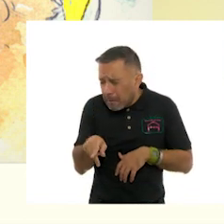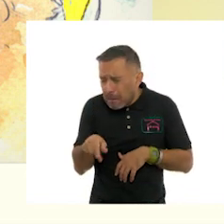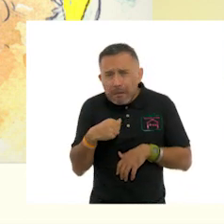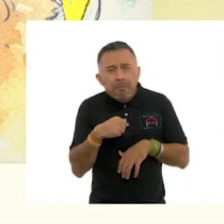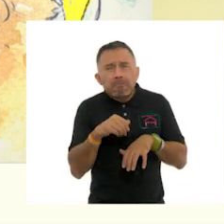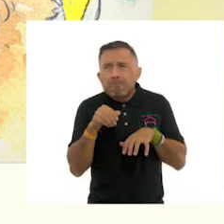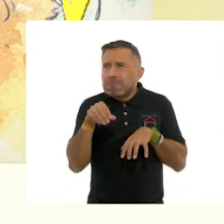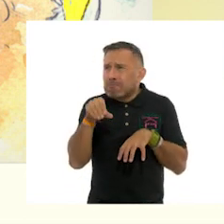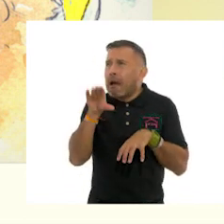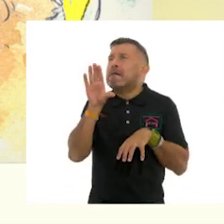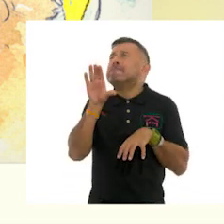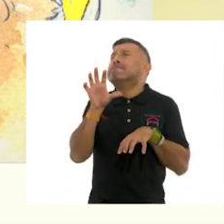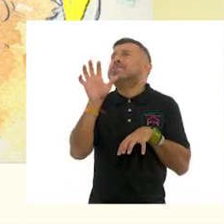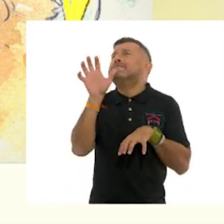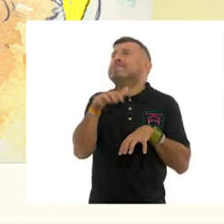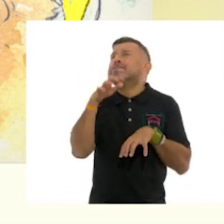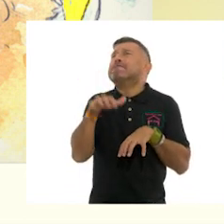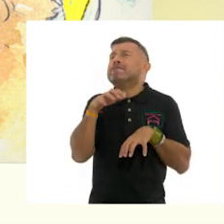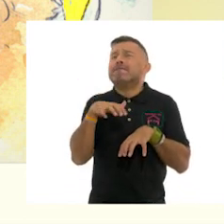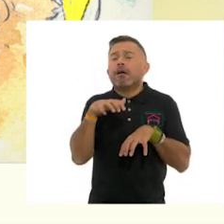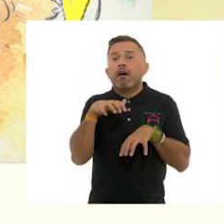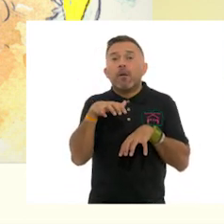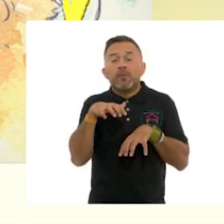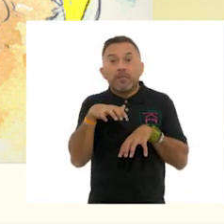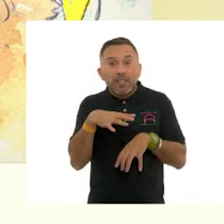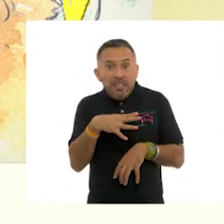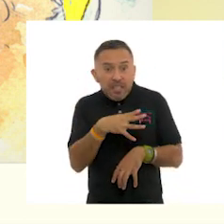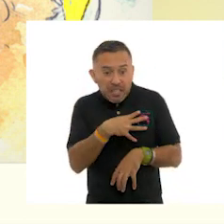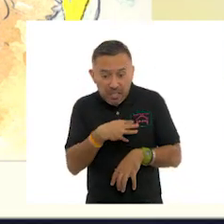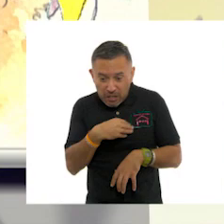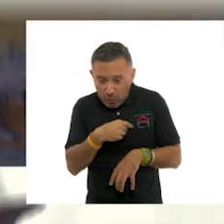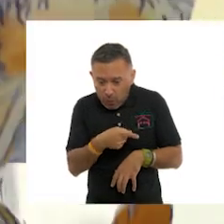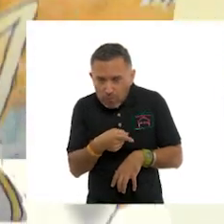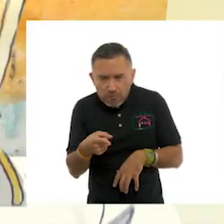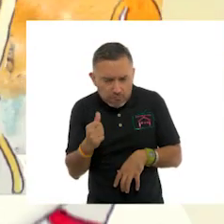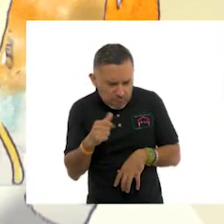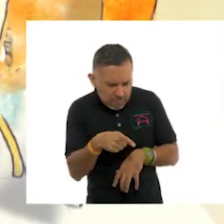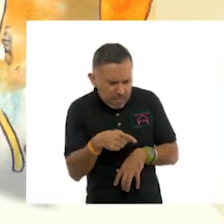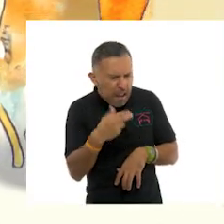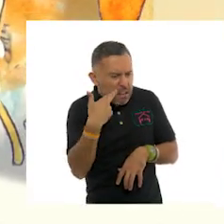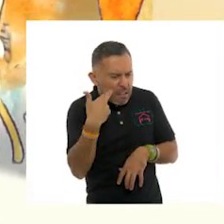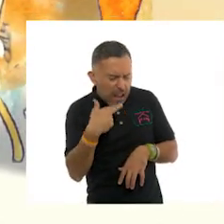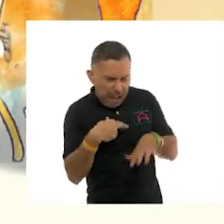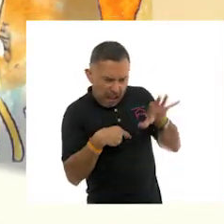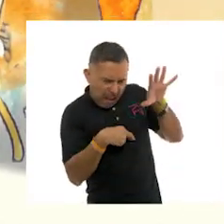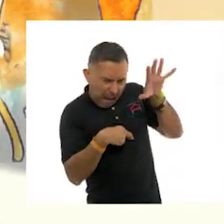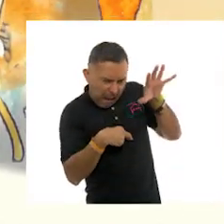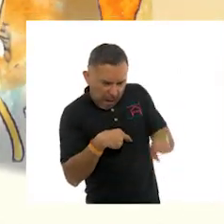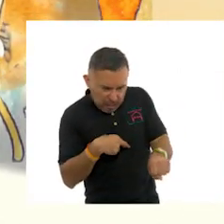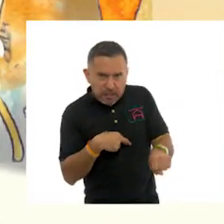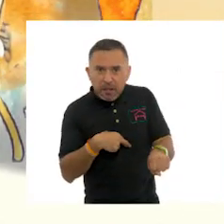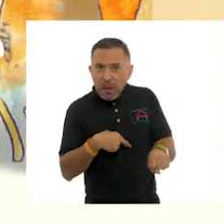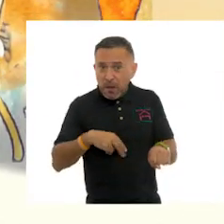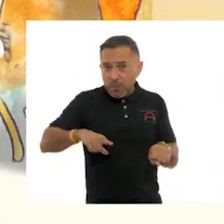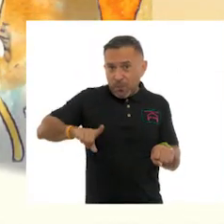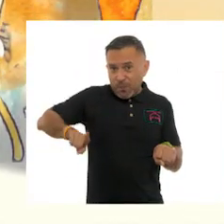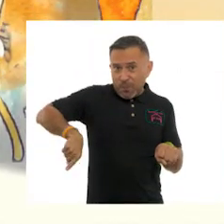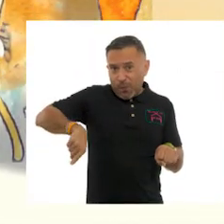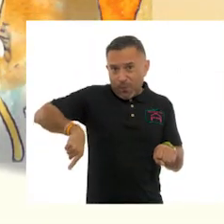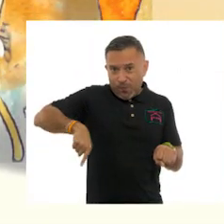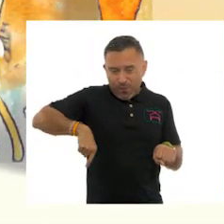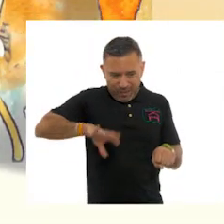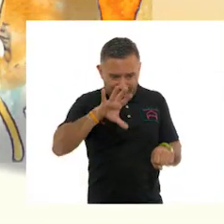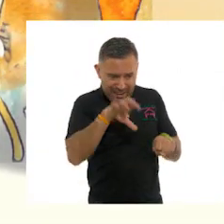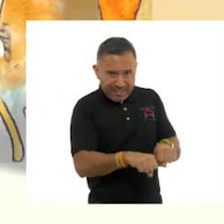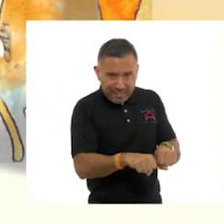¡Hola! Y los niños gatos a la vieja rata, uno por la pata y otro por la cola. Don